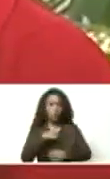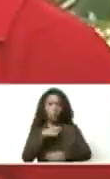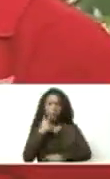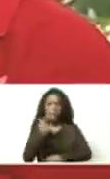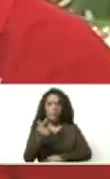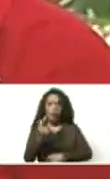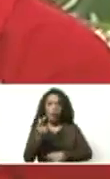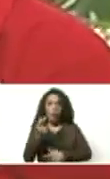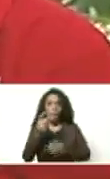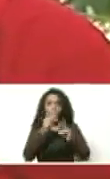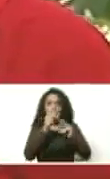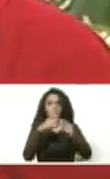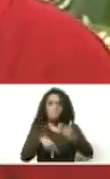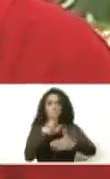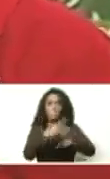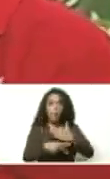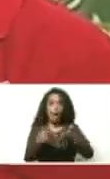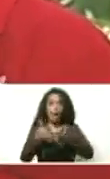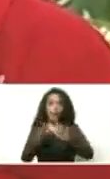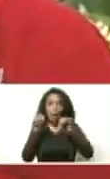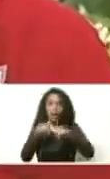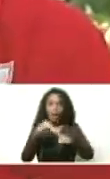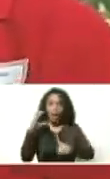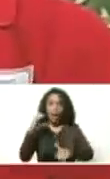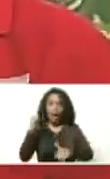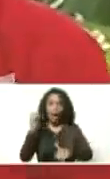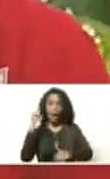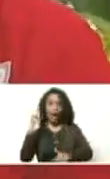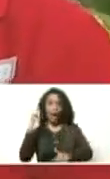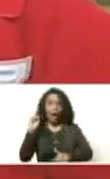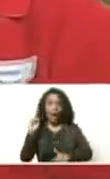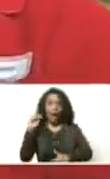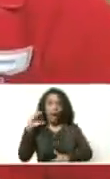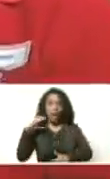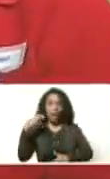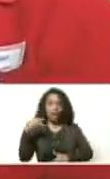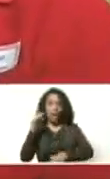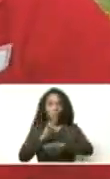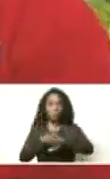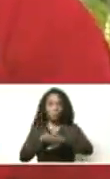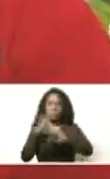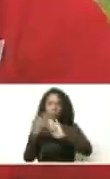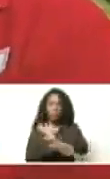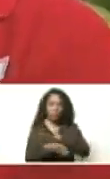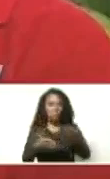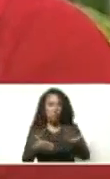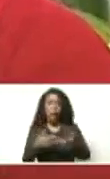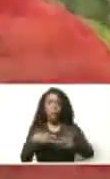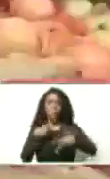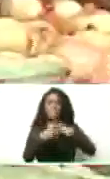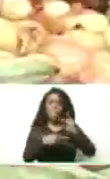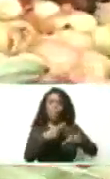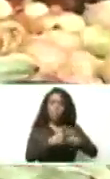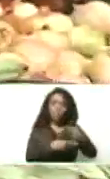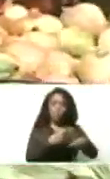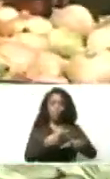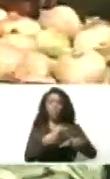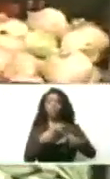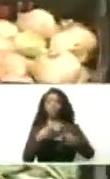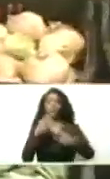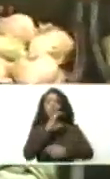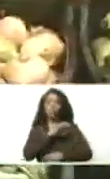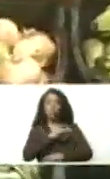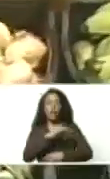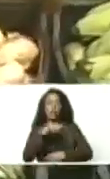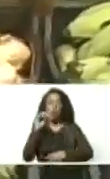el Plan Pueblo a Pueblo nace en Carache con el propósito de la organización social de la producción, la distribución y el